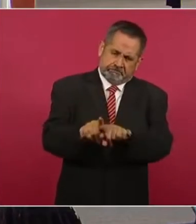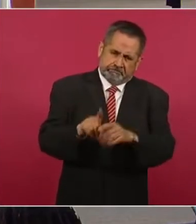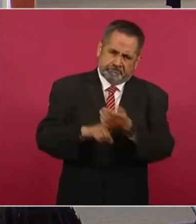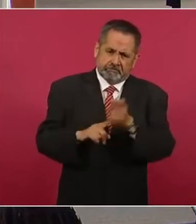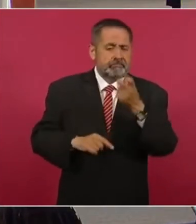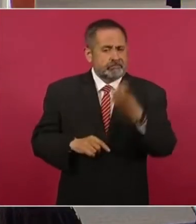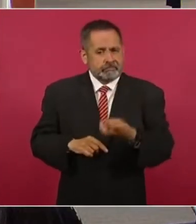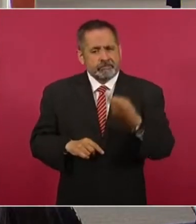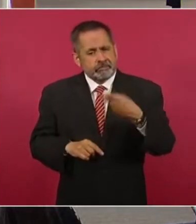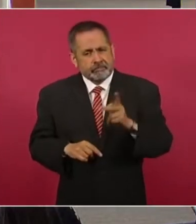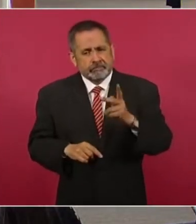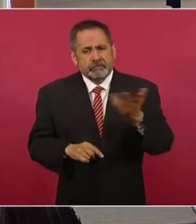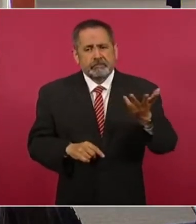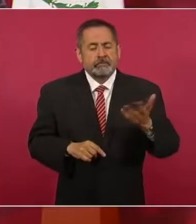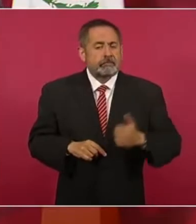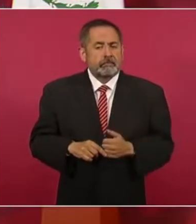están